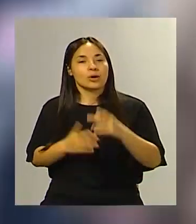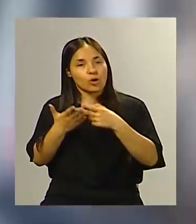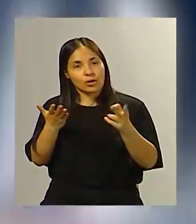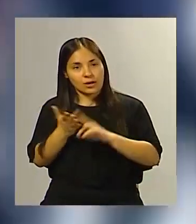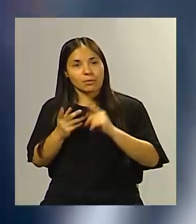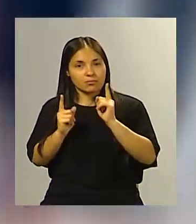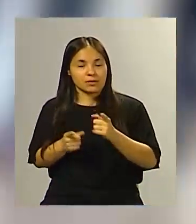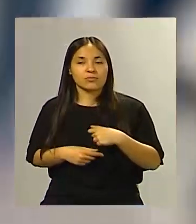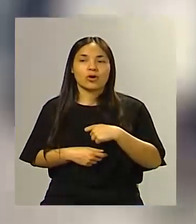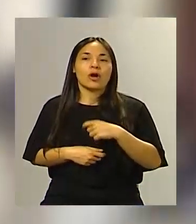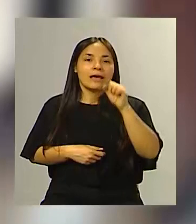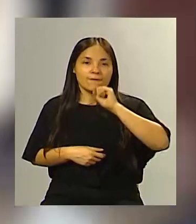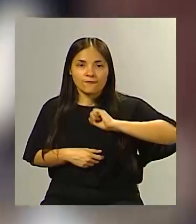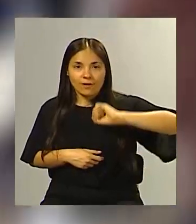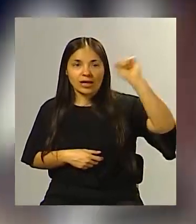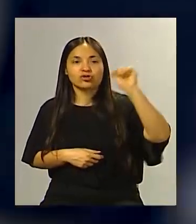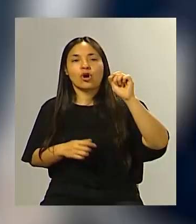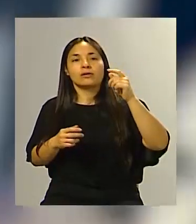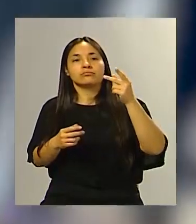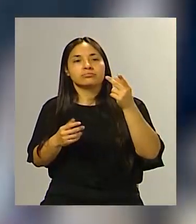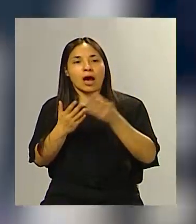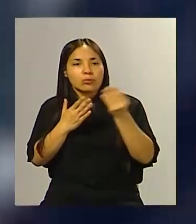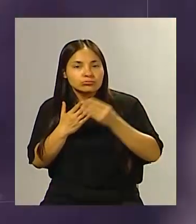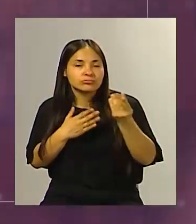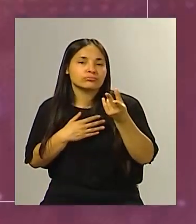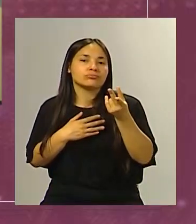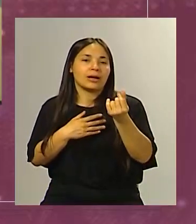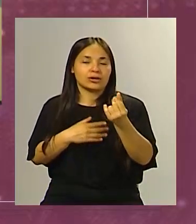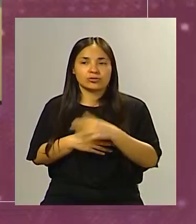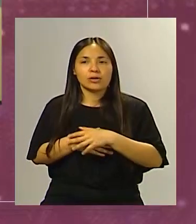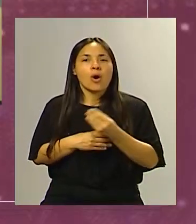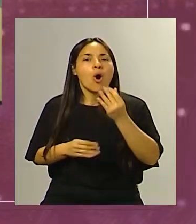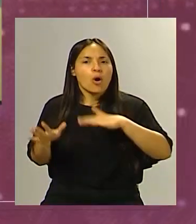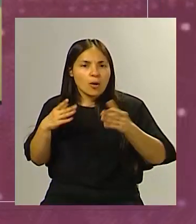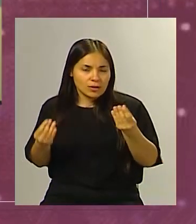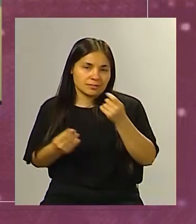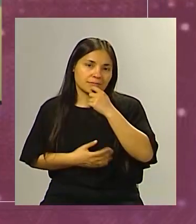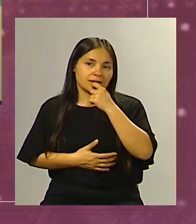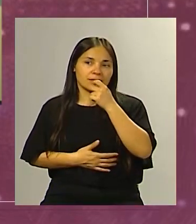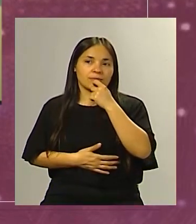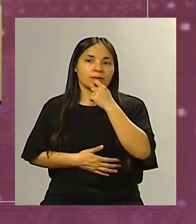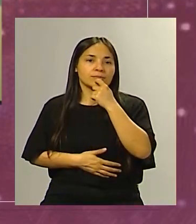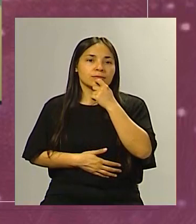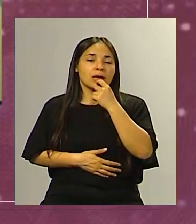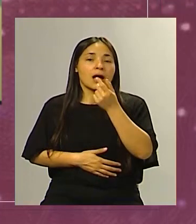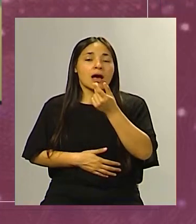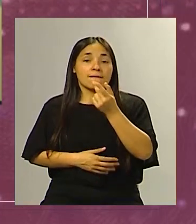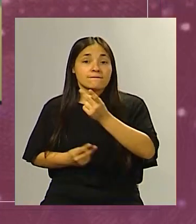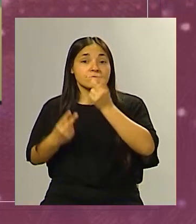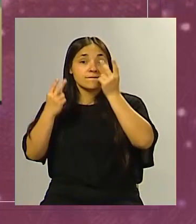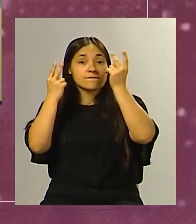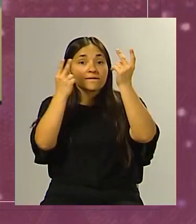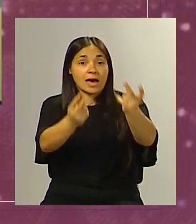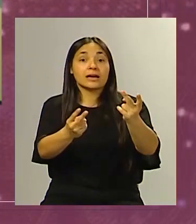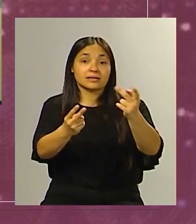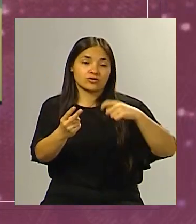de lo mismo, de la inflación, sí, de que los costos aumentan, ¿cómo hacen ustedes para garantizar que se pueda mantener el mismo valor de un viaje en